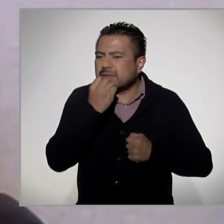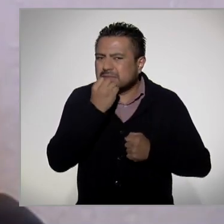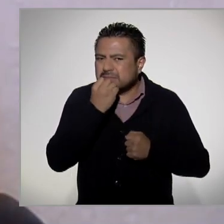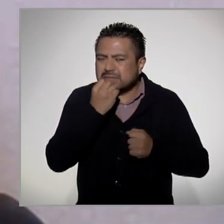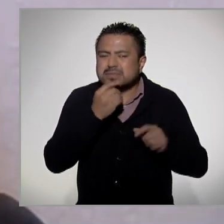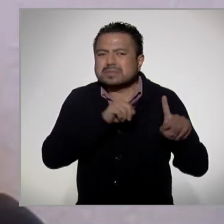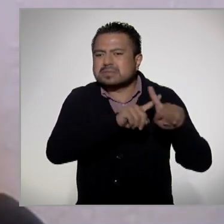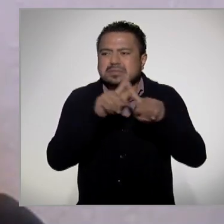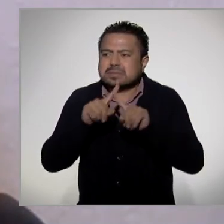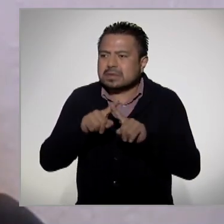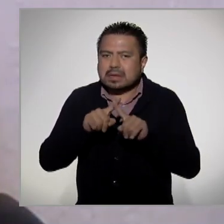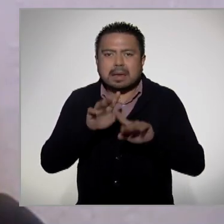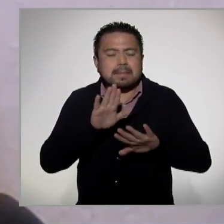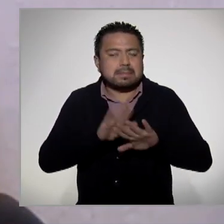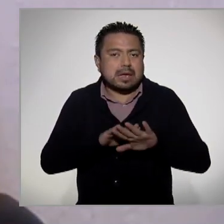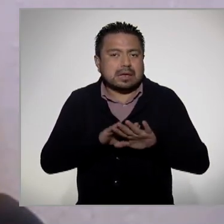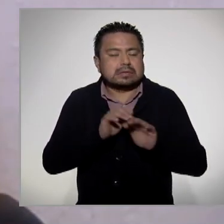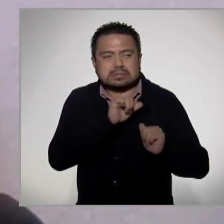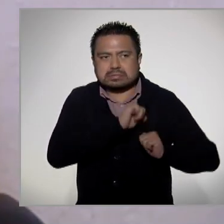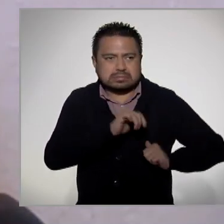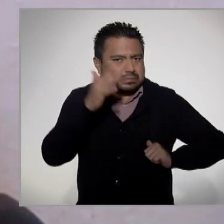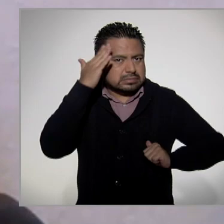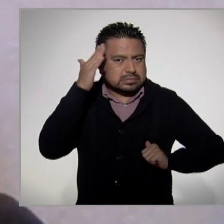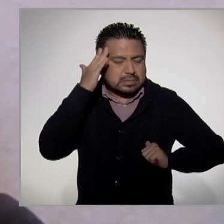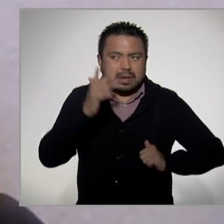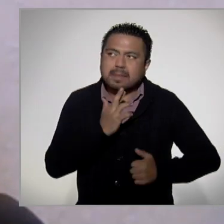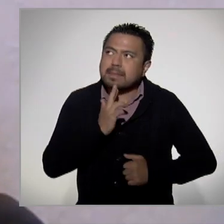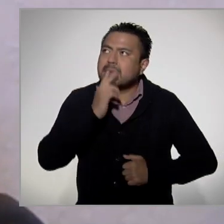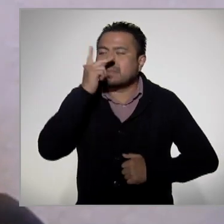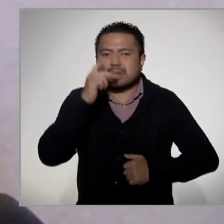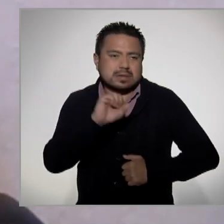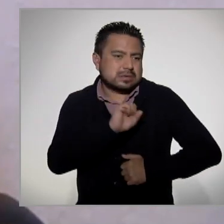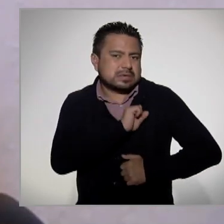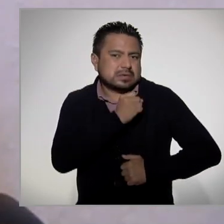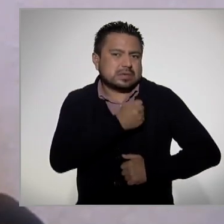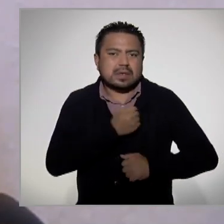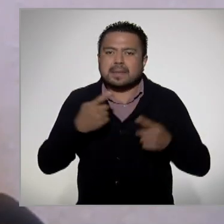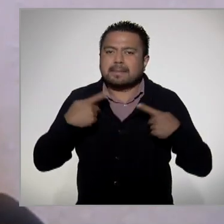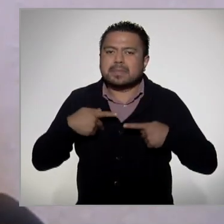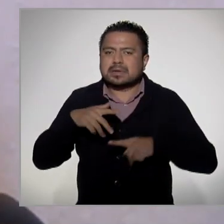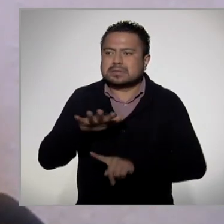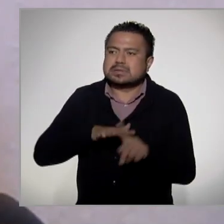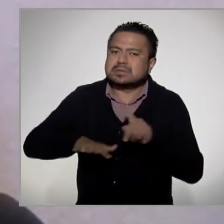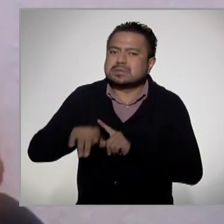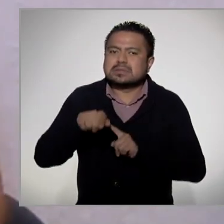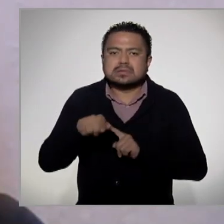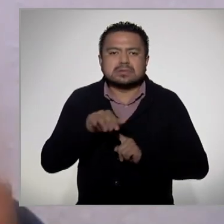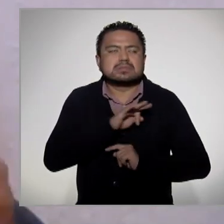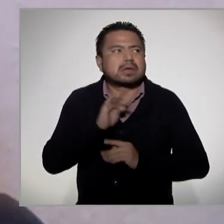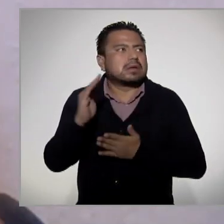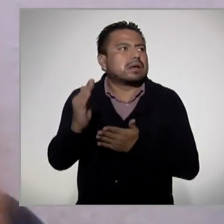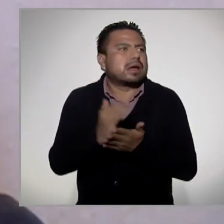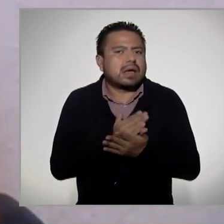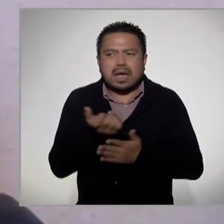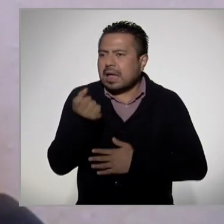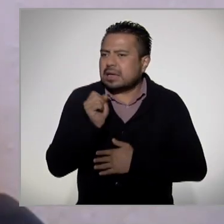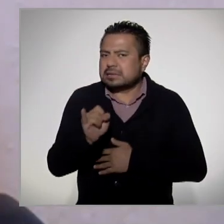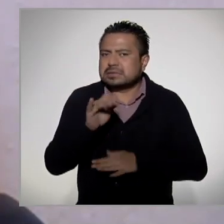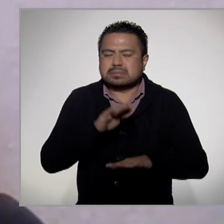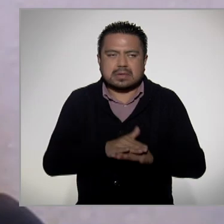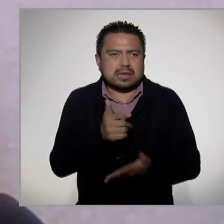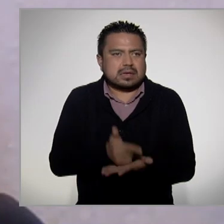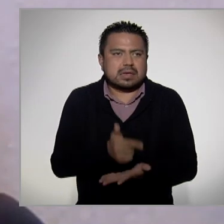desempeña un buen papel para mejorar el estado nutricional de las personas y reducir así el riesgo de